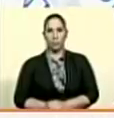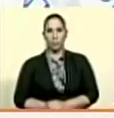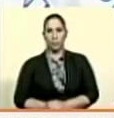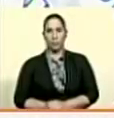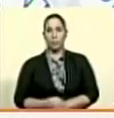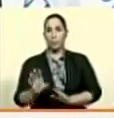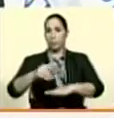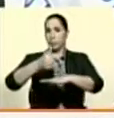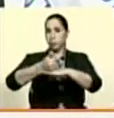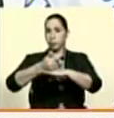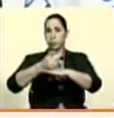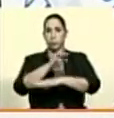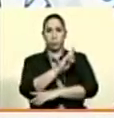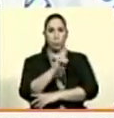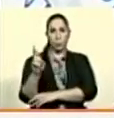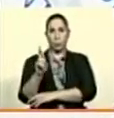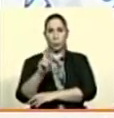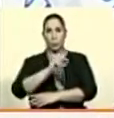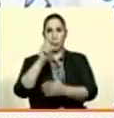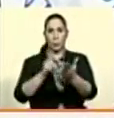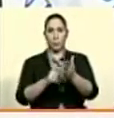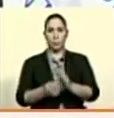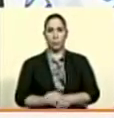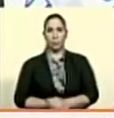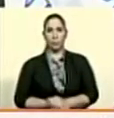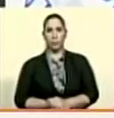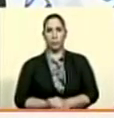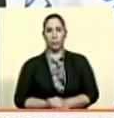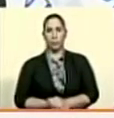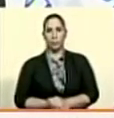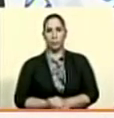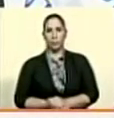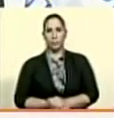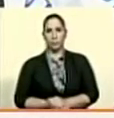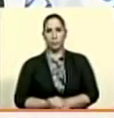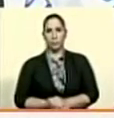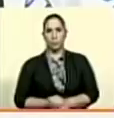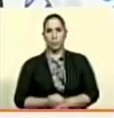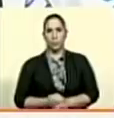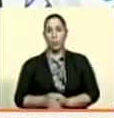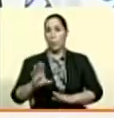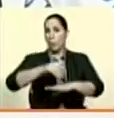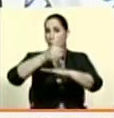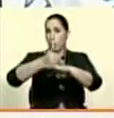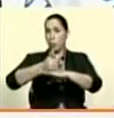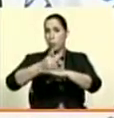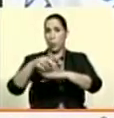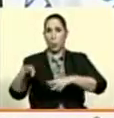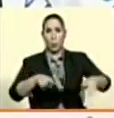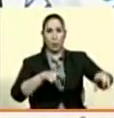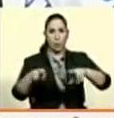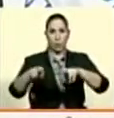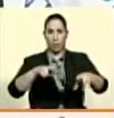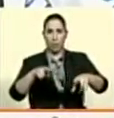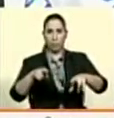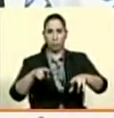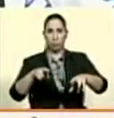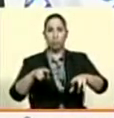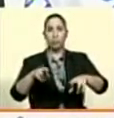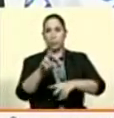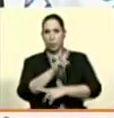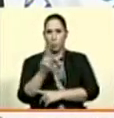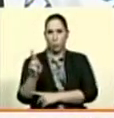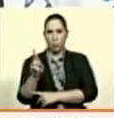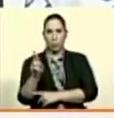Contraloría General de la República, considerando que la Contraloría General de la República es un órgano